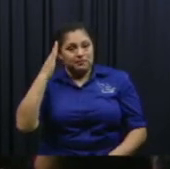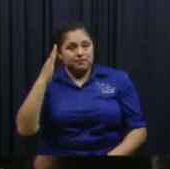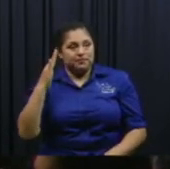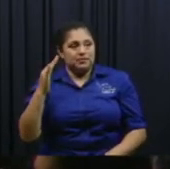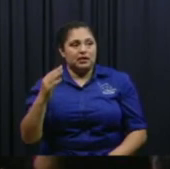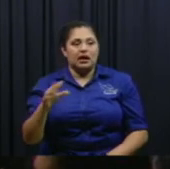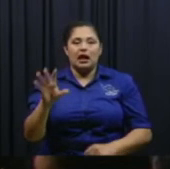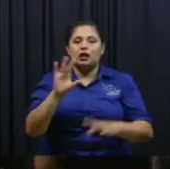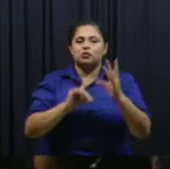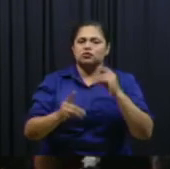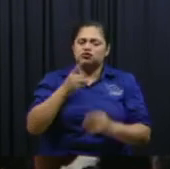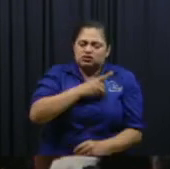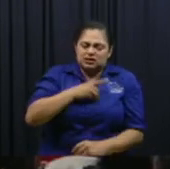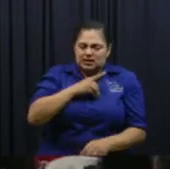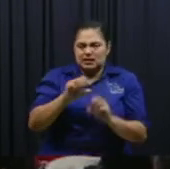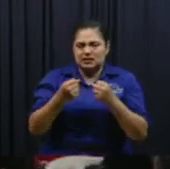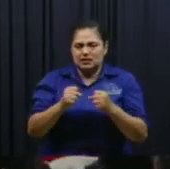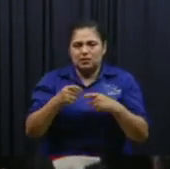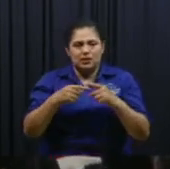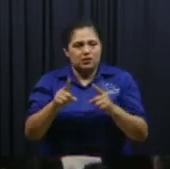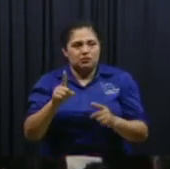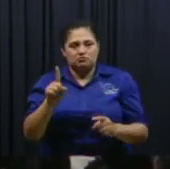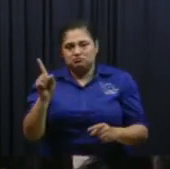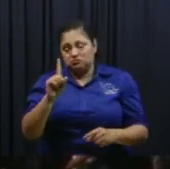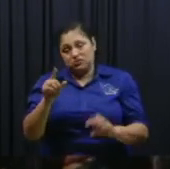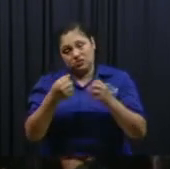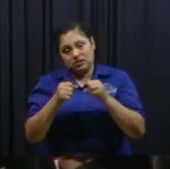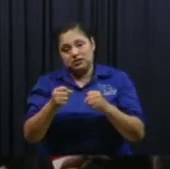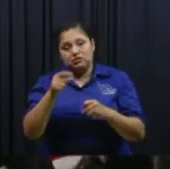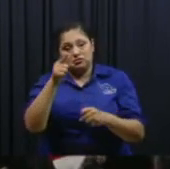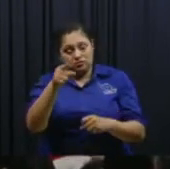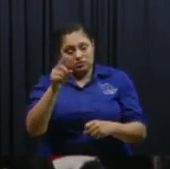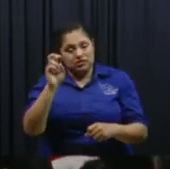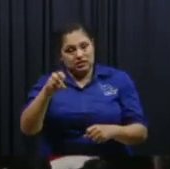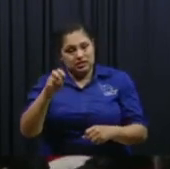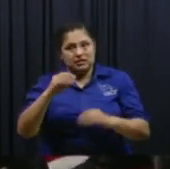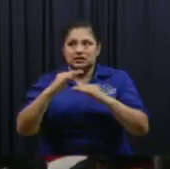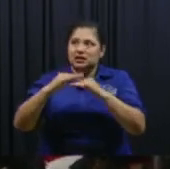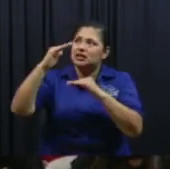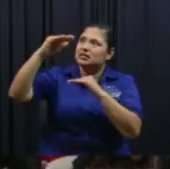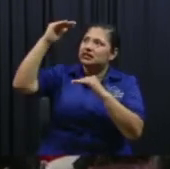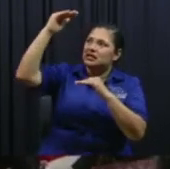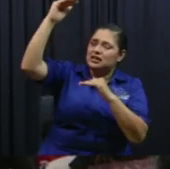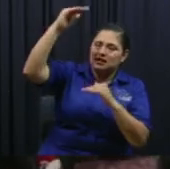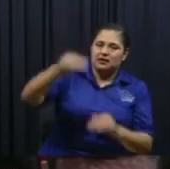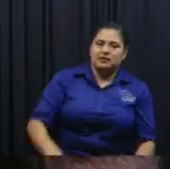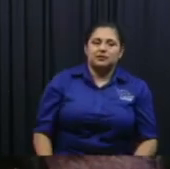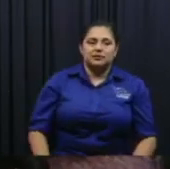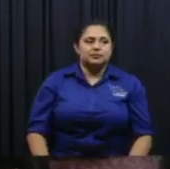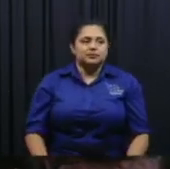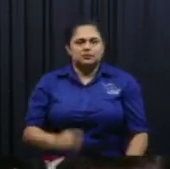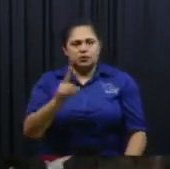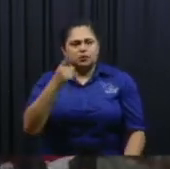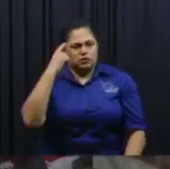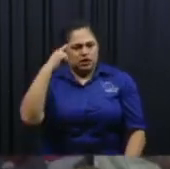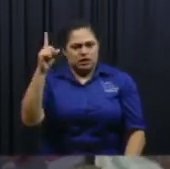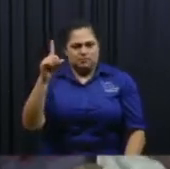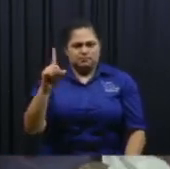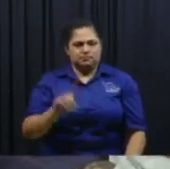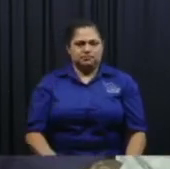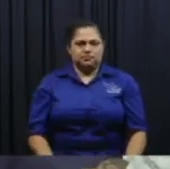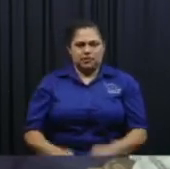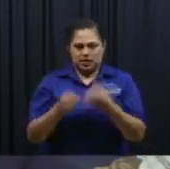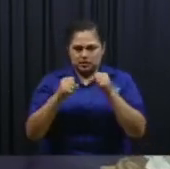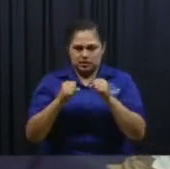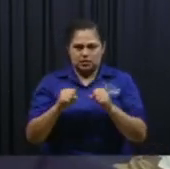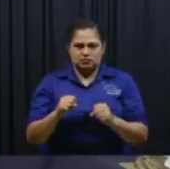hacerlo y tal vez no lo han empezado a hacer Es necesario que crezcas primero Hazlo en un día un día